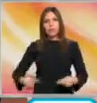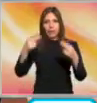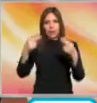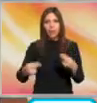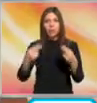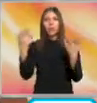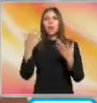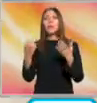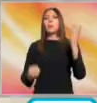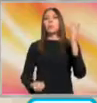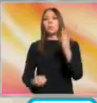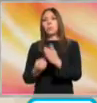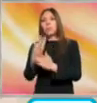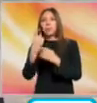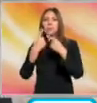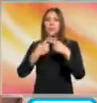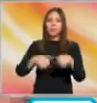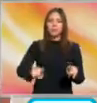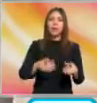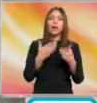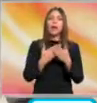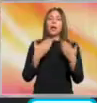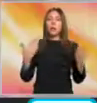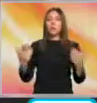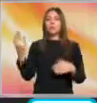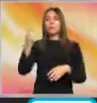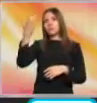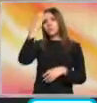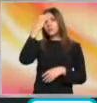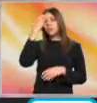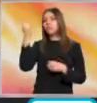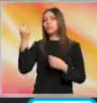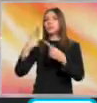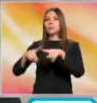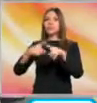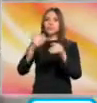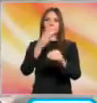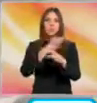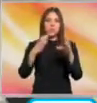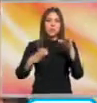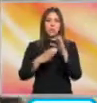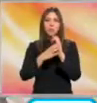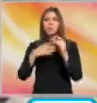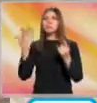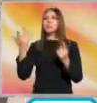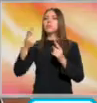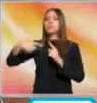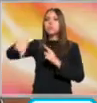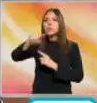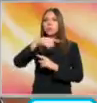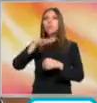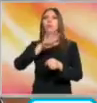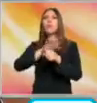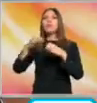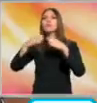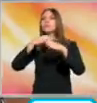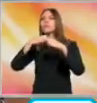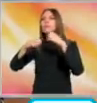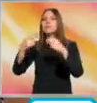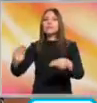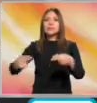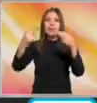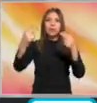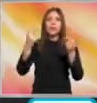algo nuevo, distinto. Y hay que conocer, claro, muchas cosas, muchos factores, ¿no? Nuestro entorno, la competencia, etcétera. Pero también hay